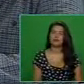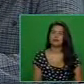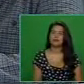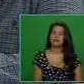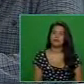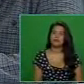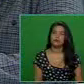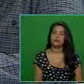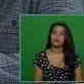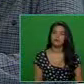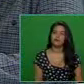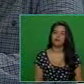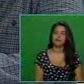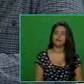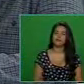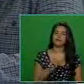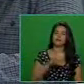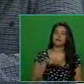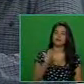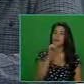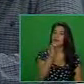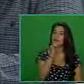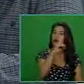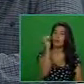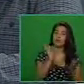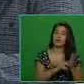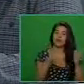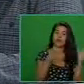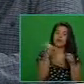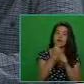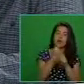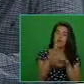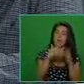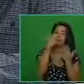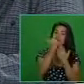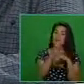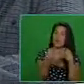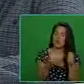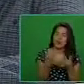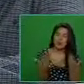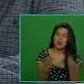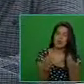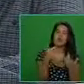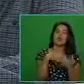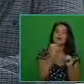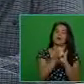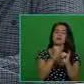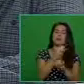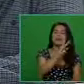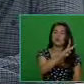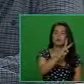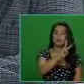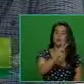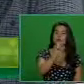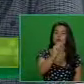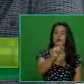Pero se pueden enterar de cuáles son nuestras políticas, cuáles son nuestros proyectos de atención a través de la página web